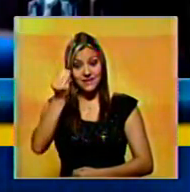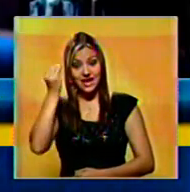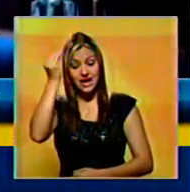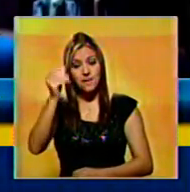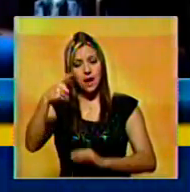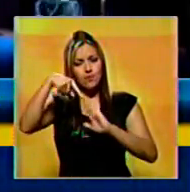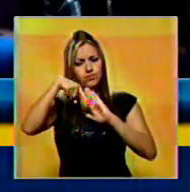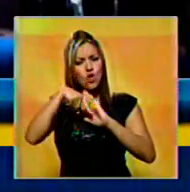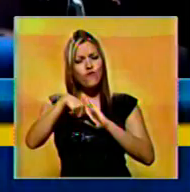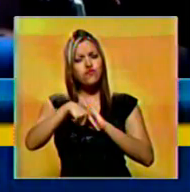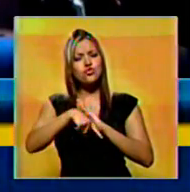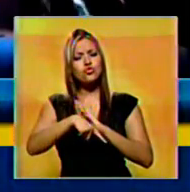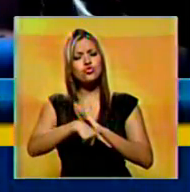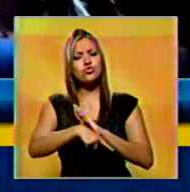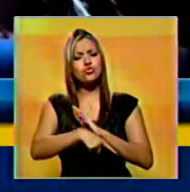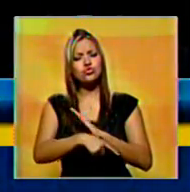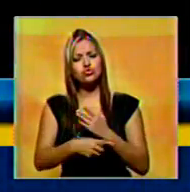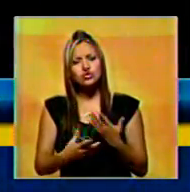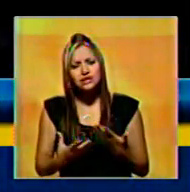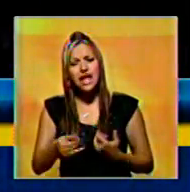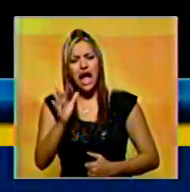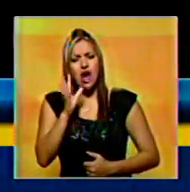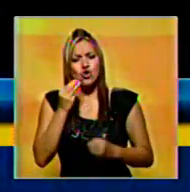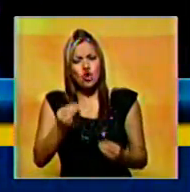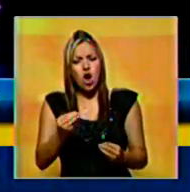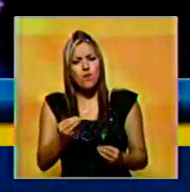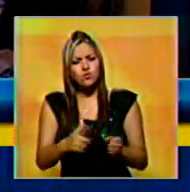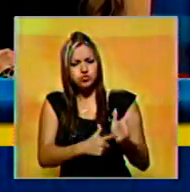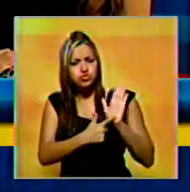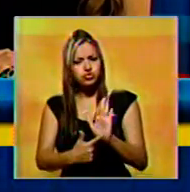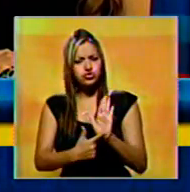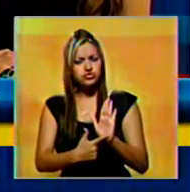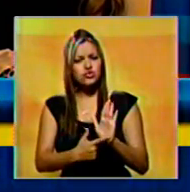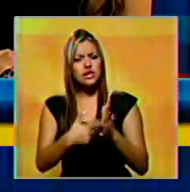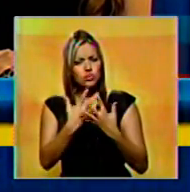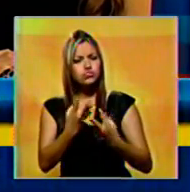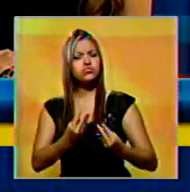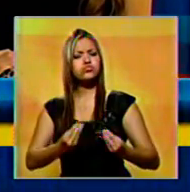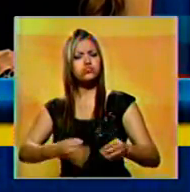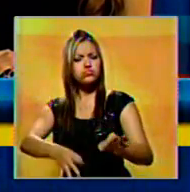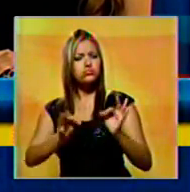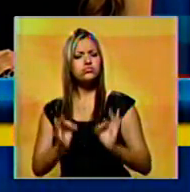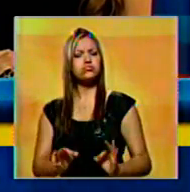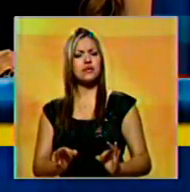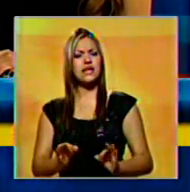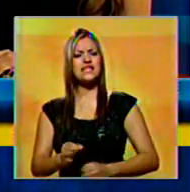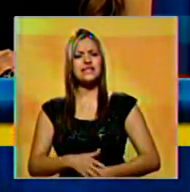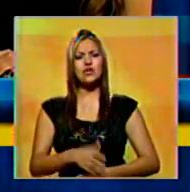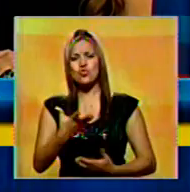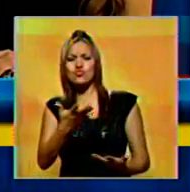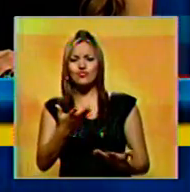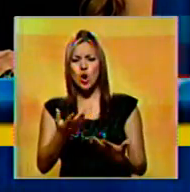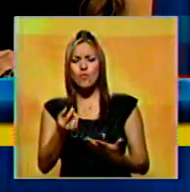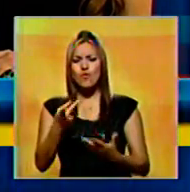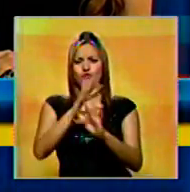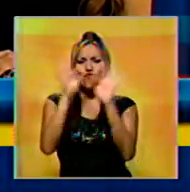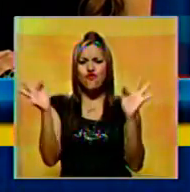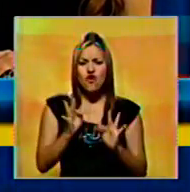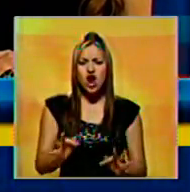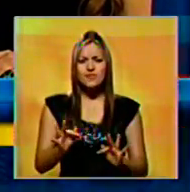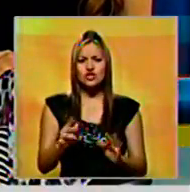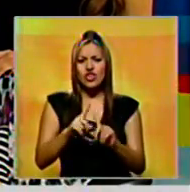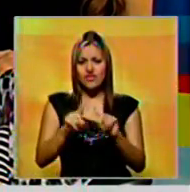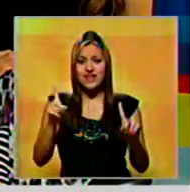más profundos a través de una puesta en escena bastante contemporánea, minimalista, pero al mismo tiempo